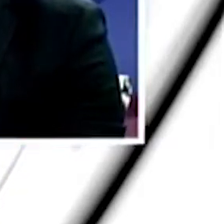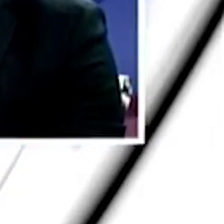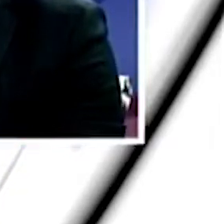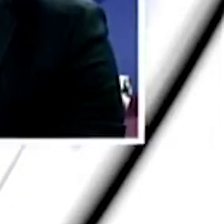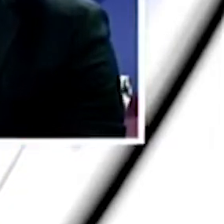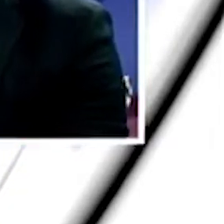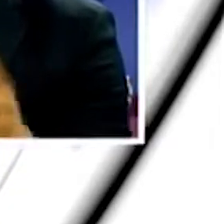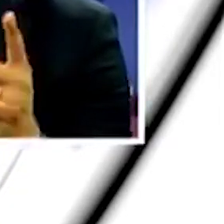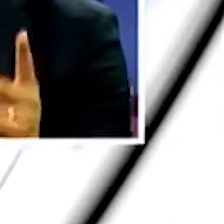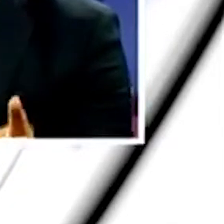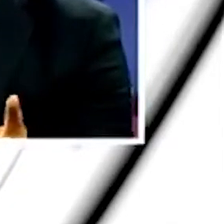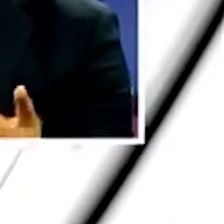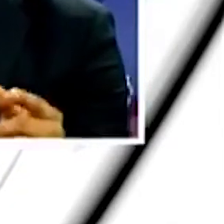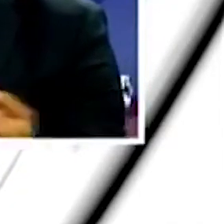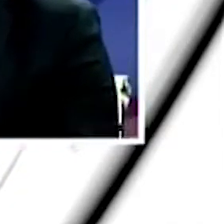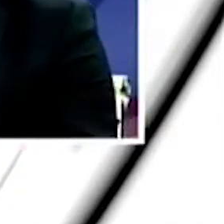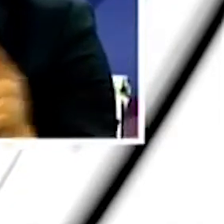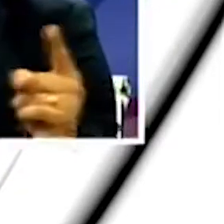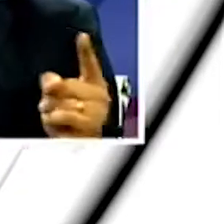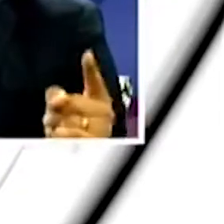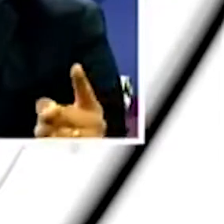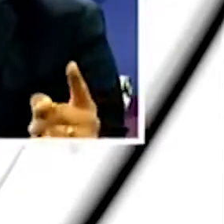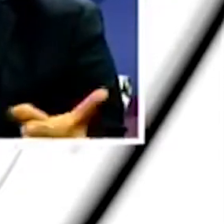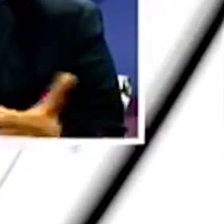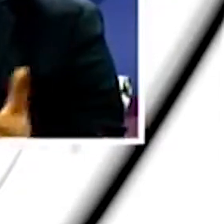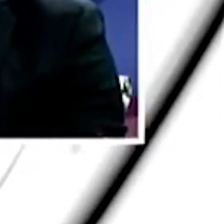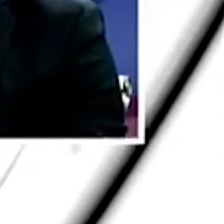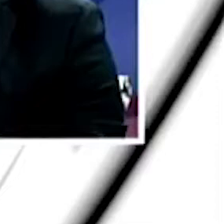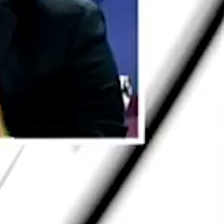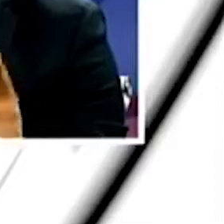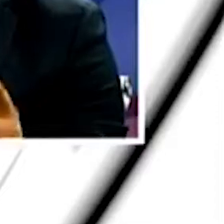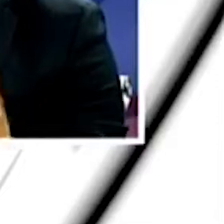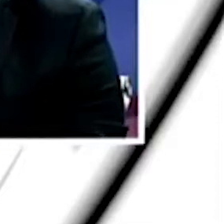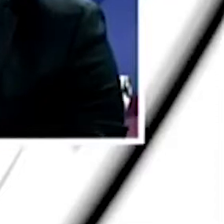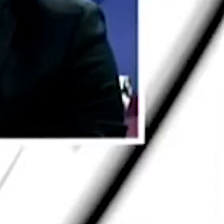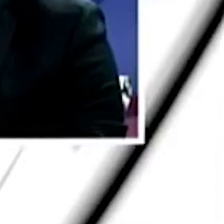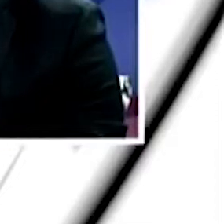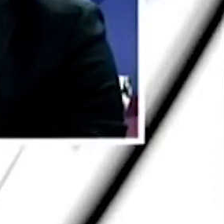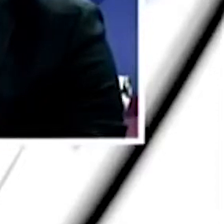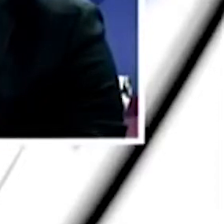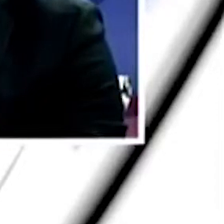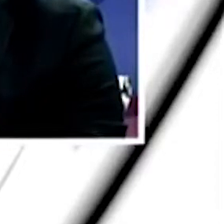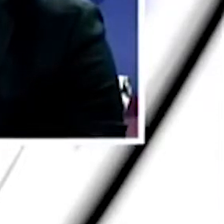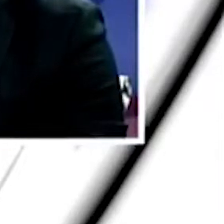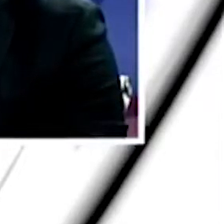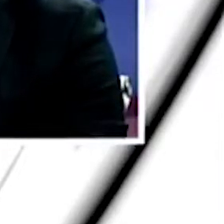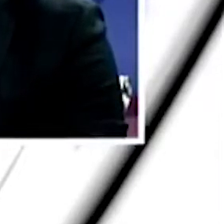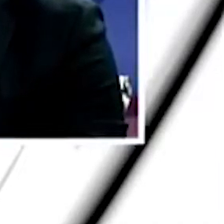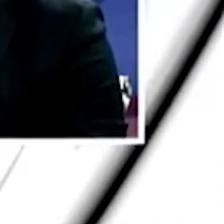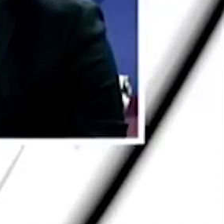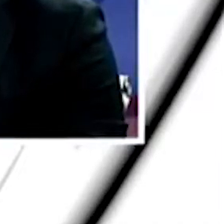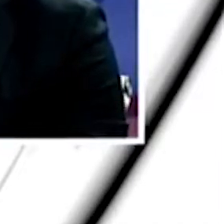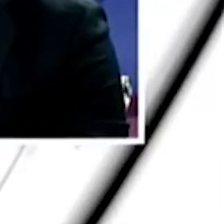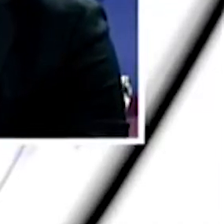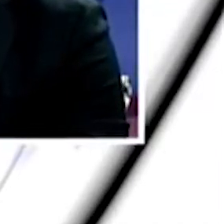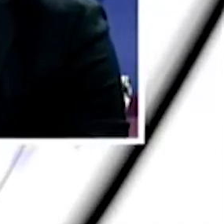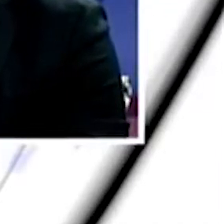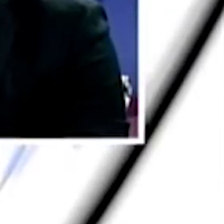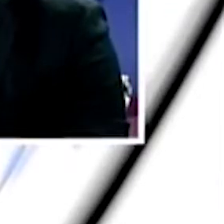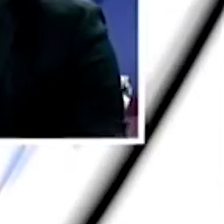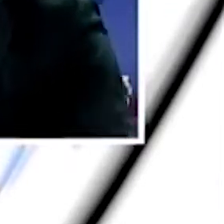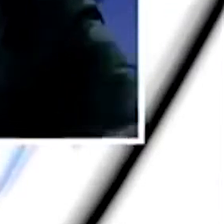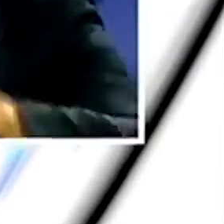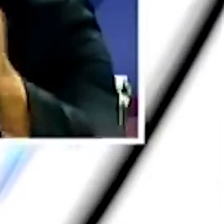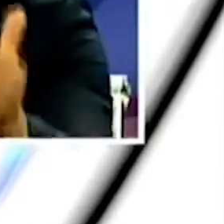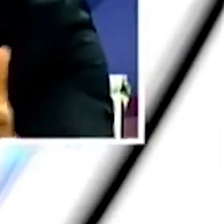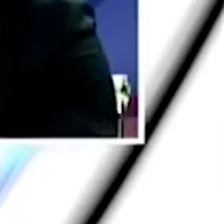se ampliaron de 100.000 a 115.000, es decir, se dieron 15.000 pensiones contributivas más en este periodo, lo que nos hace